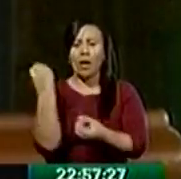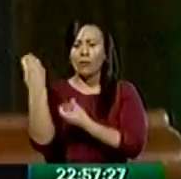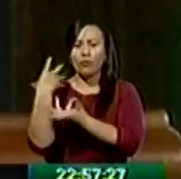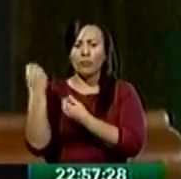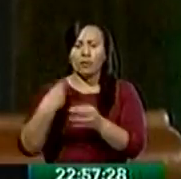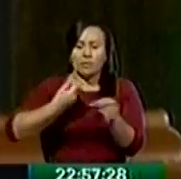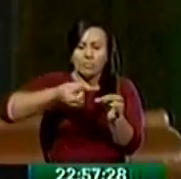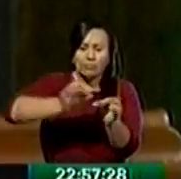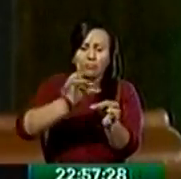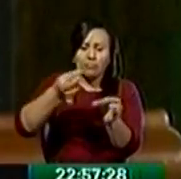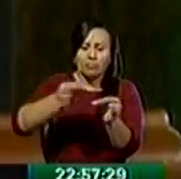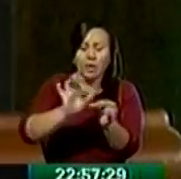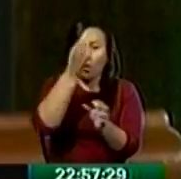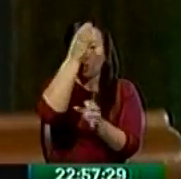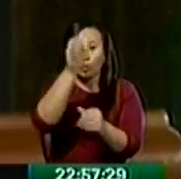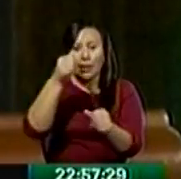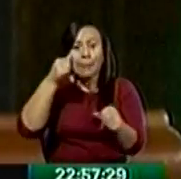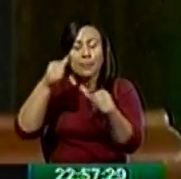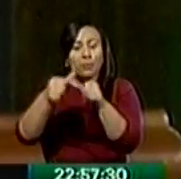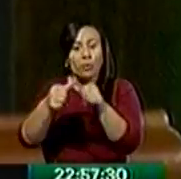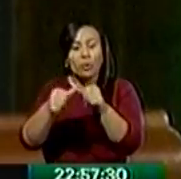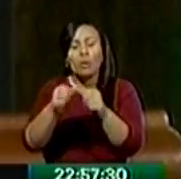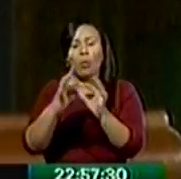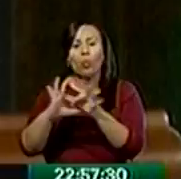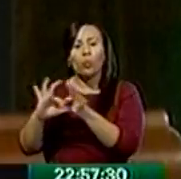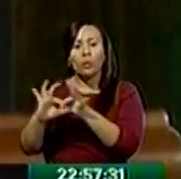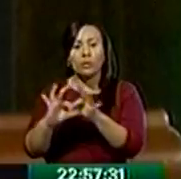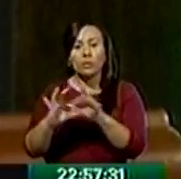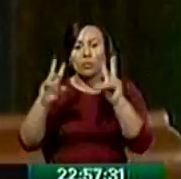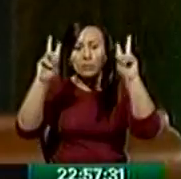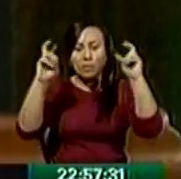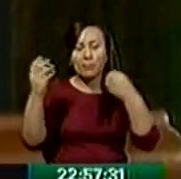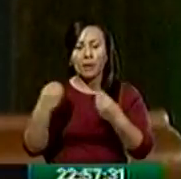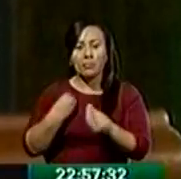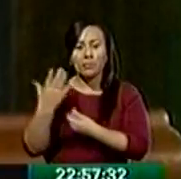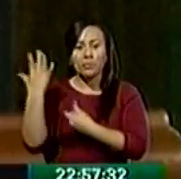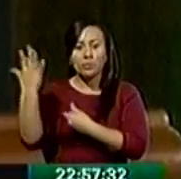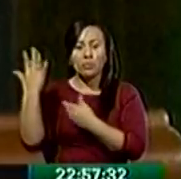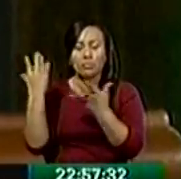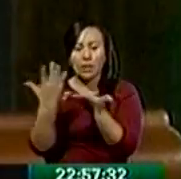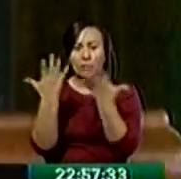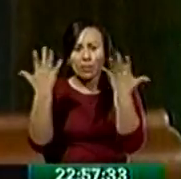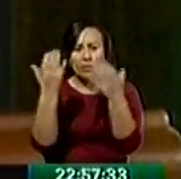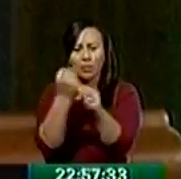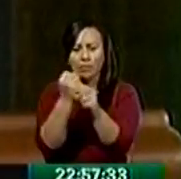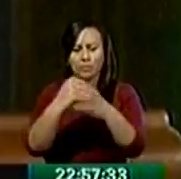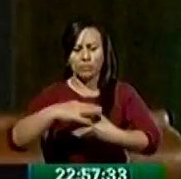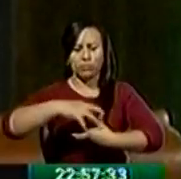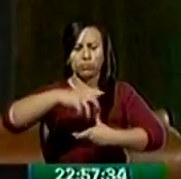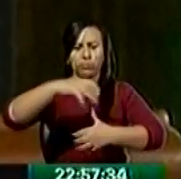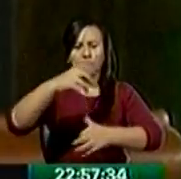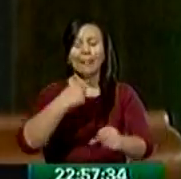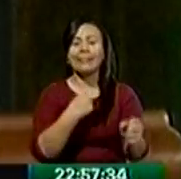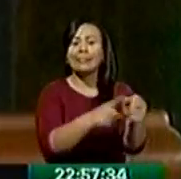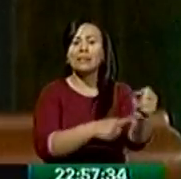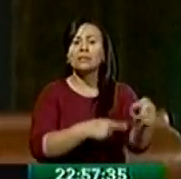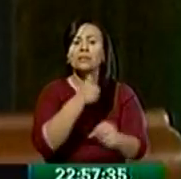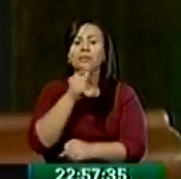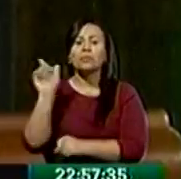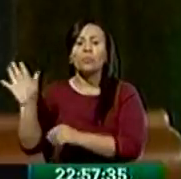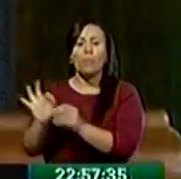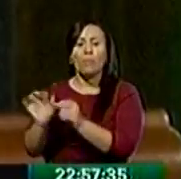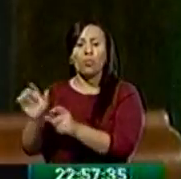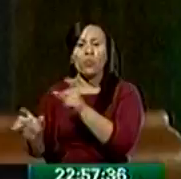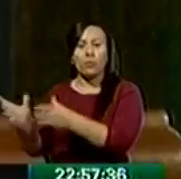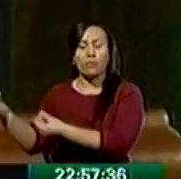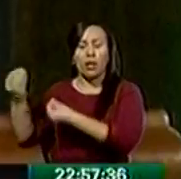puntada una cultura, una memoria, un cuento. Sus artesanías nos llegan como tradiciones de nuestros pueblos, con un